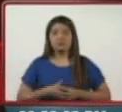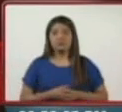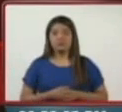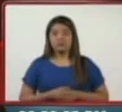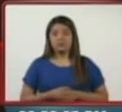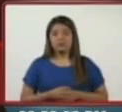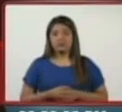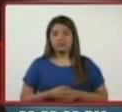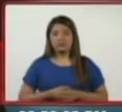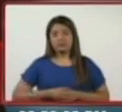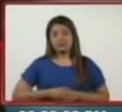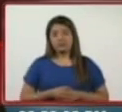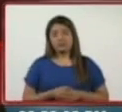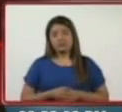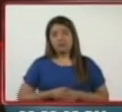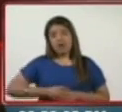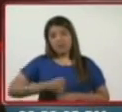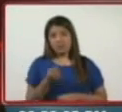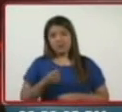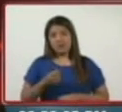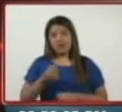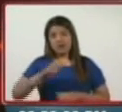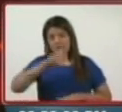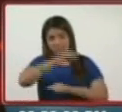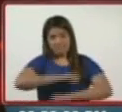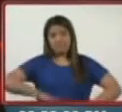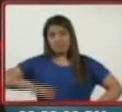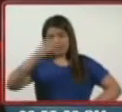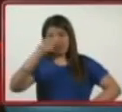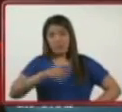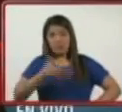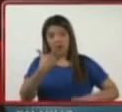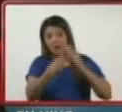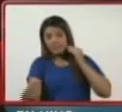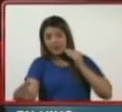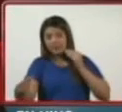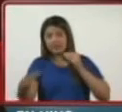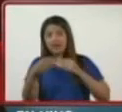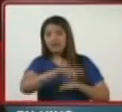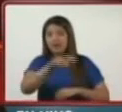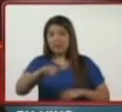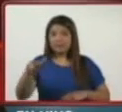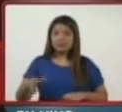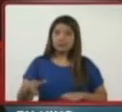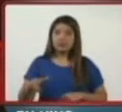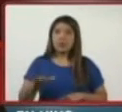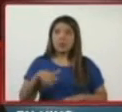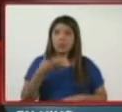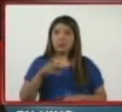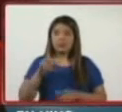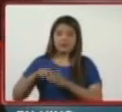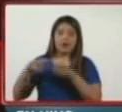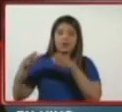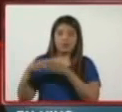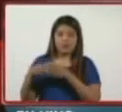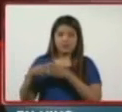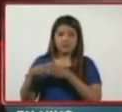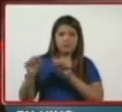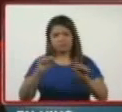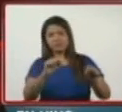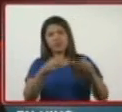logró escaparse de las personas que estaban acá, logró constituirse en la comisión, repelieron el